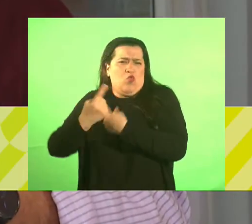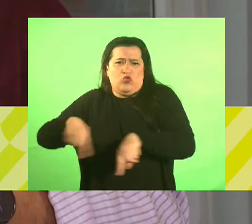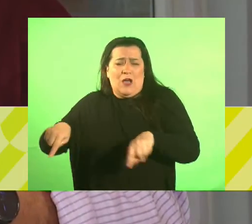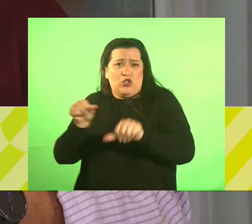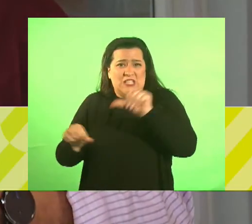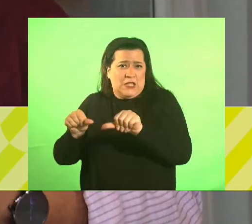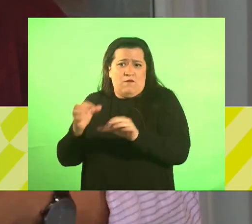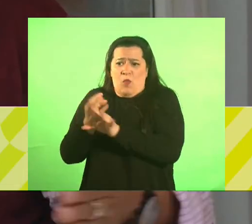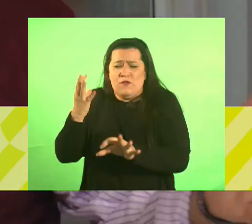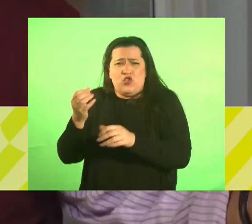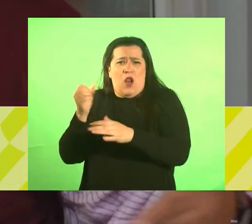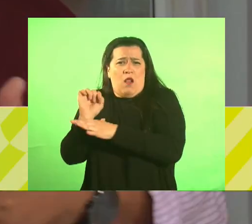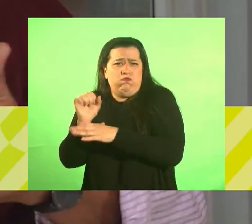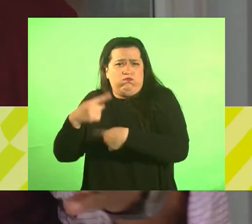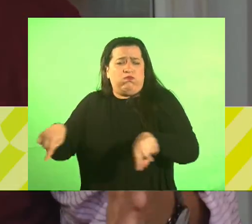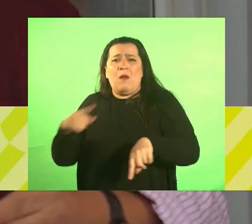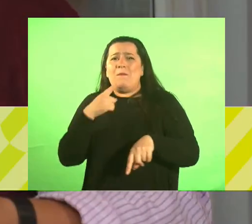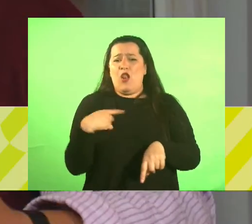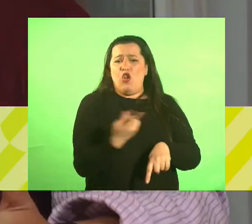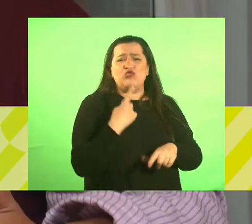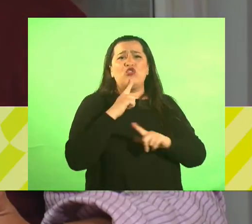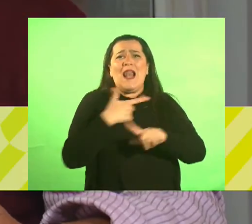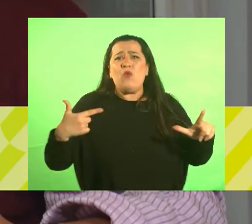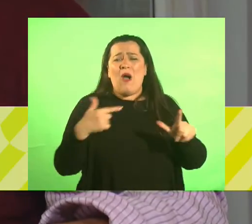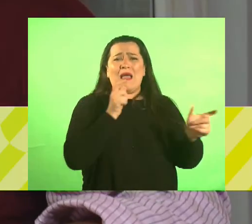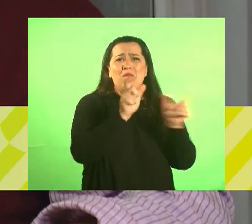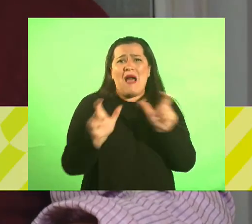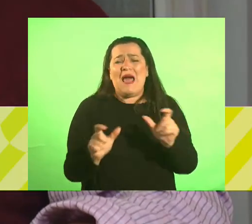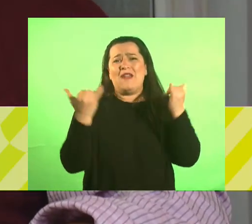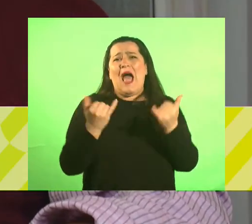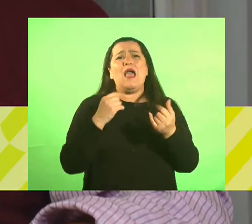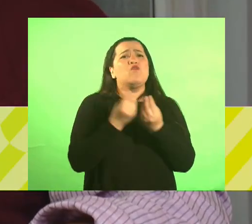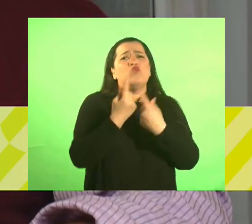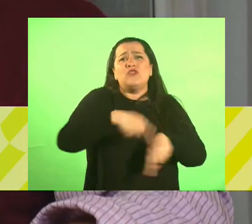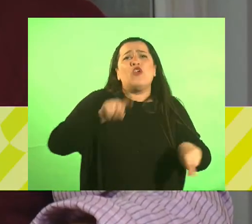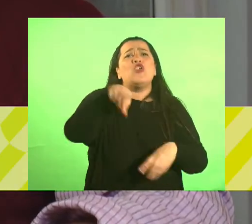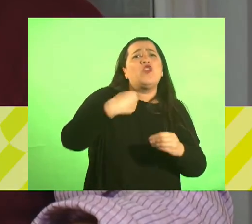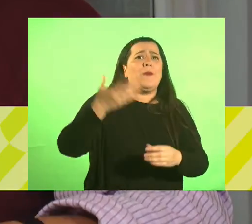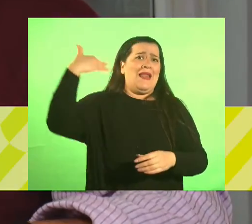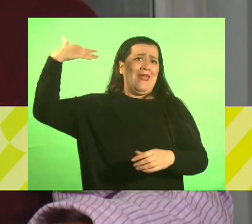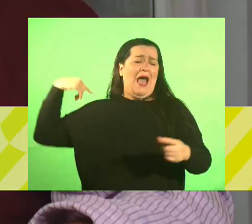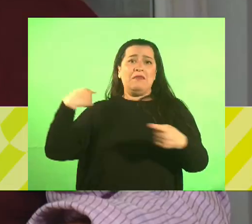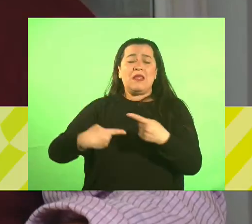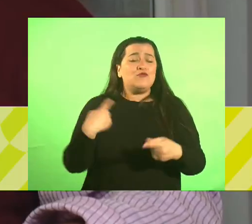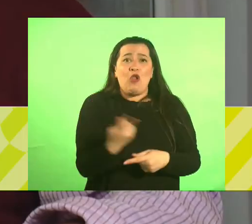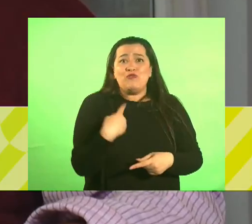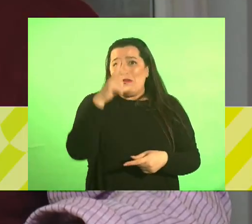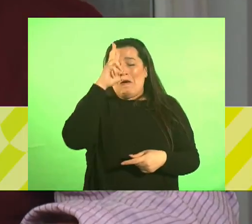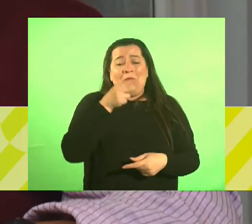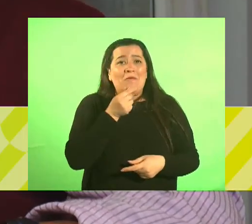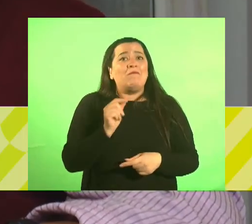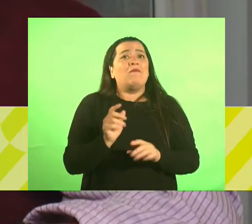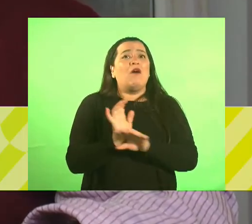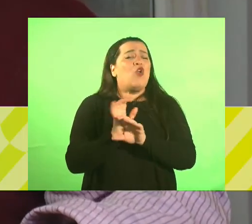lo concreto nosotros nuestro ropaje, nuestro lenguaje está lleno de cosas que vienen de lo ancestral y no nos damos cuenta que ahí no